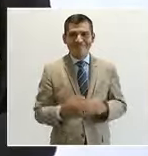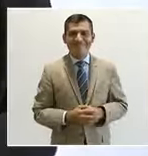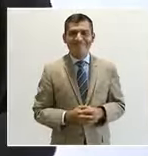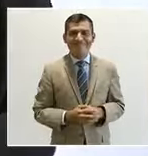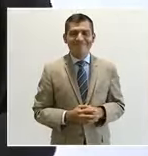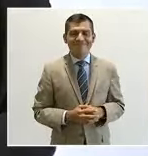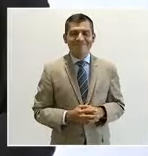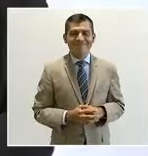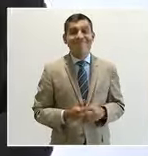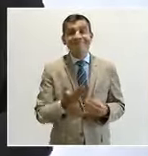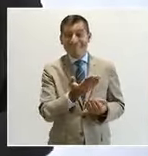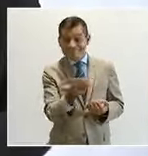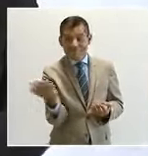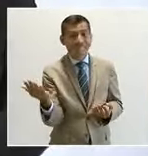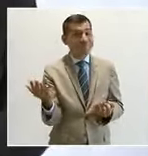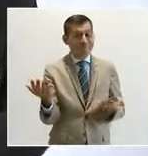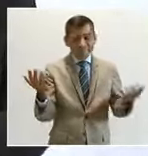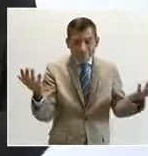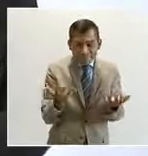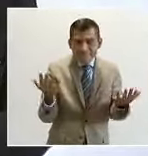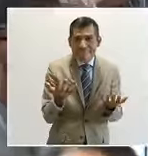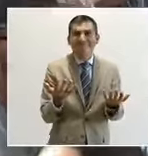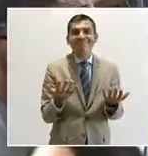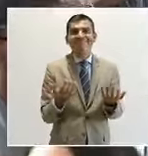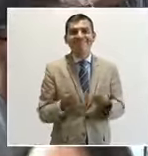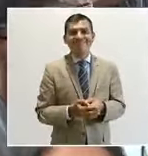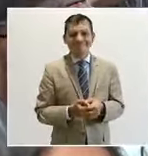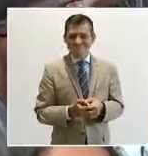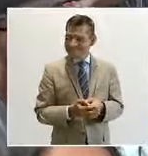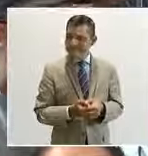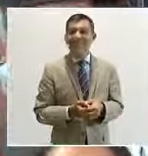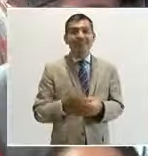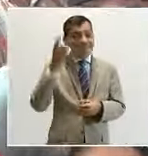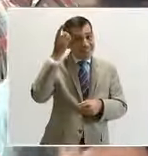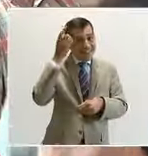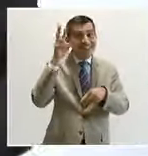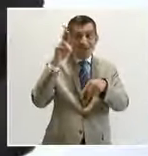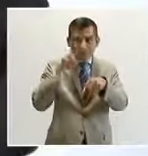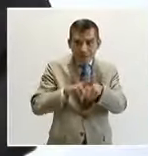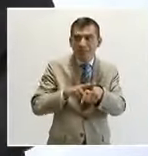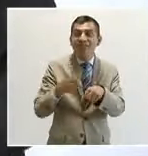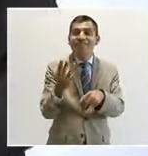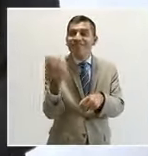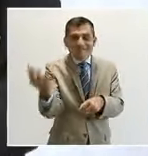los que están haciendo el director rector